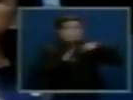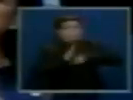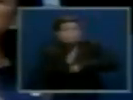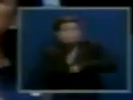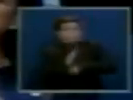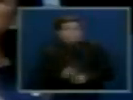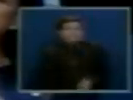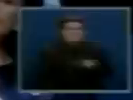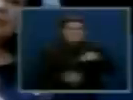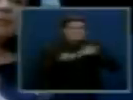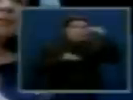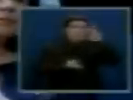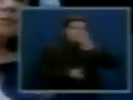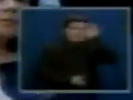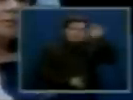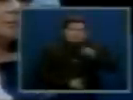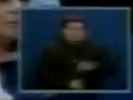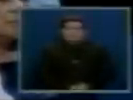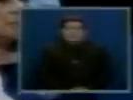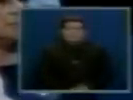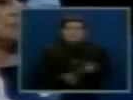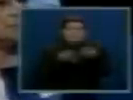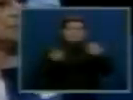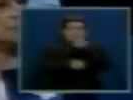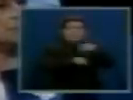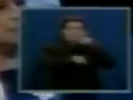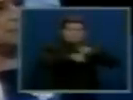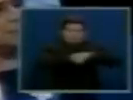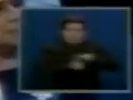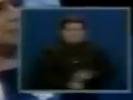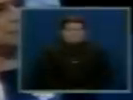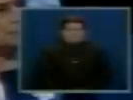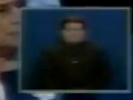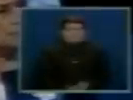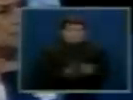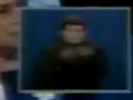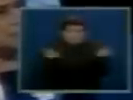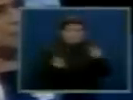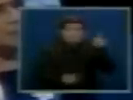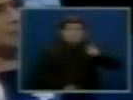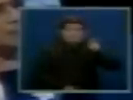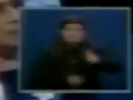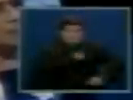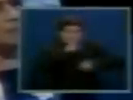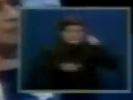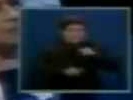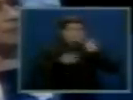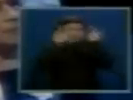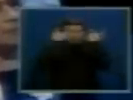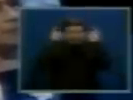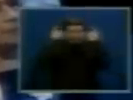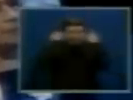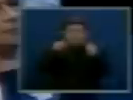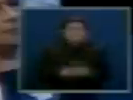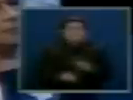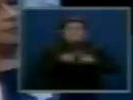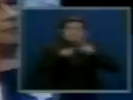el 6% de la producción nacional, y para resolverlo tendremos que combatir con eficacia cada una de sus